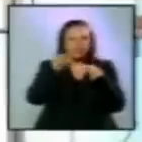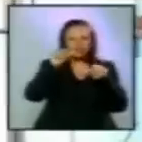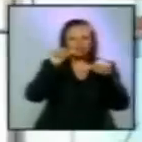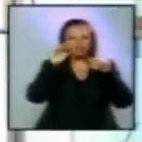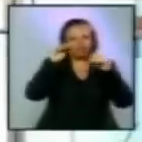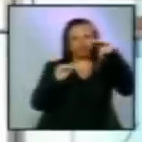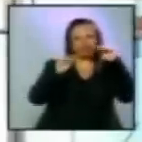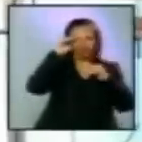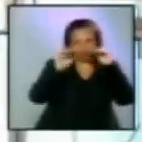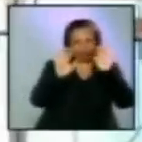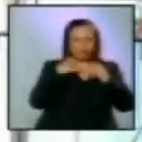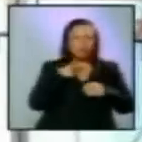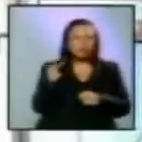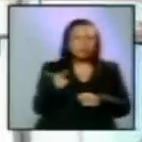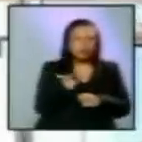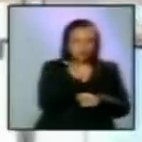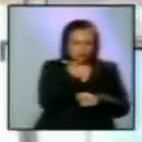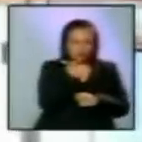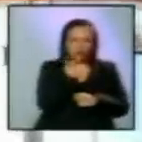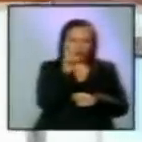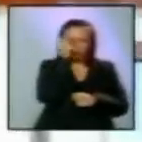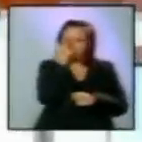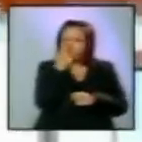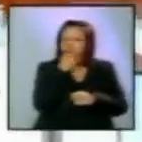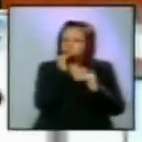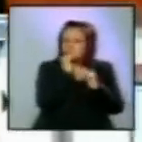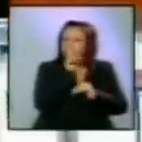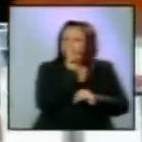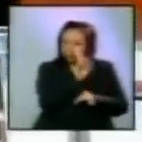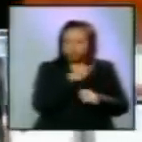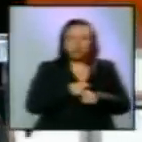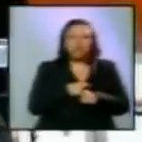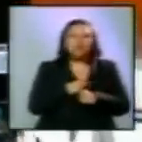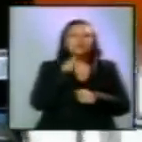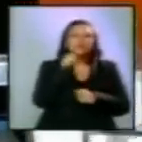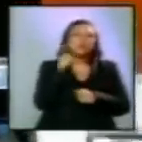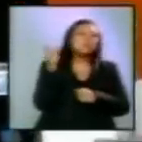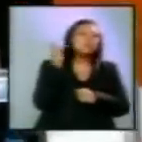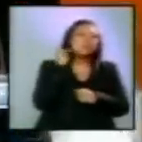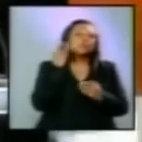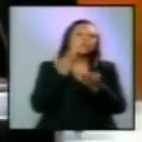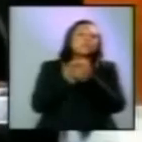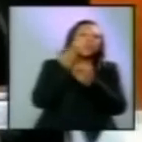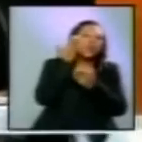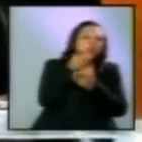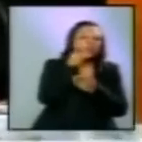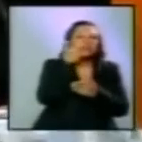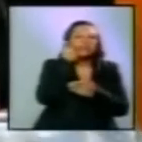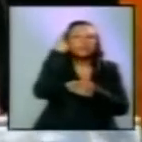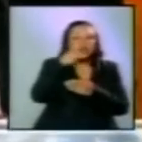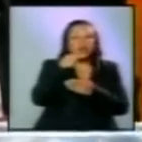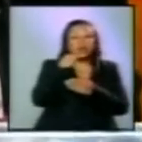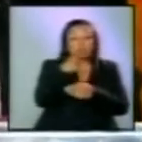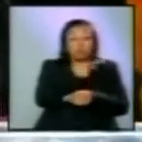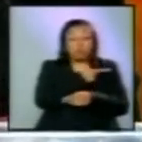pregunta, le recuerdo que tiene usted 2 minutos para contestar, ¿qué políticas y o programas pretende aplicar para lograr una disminución en